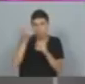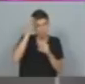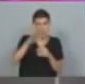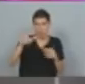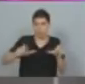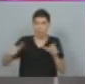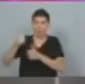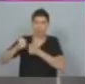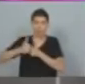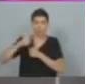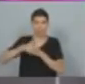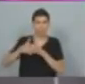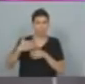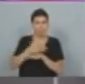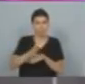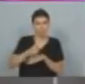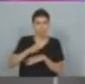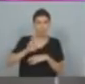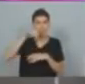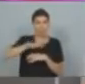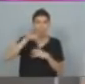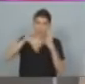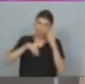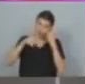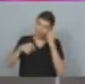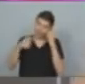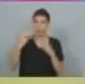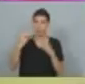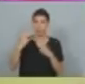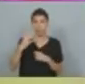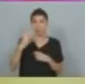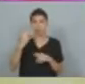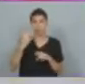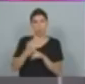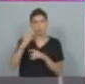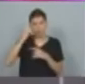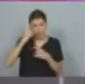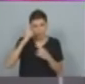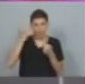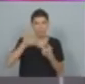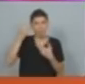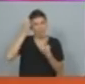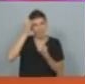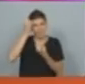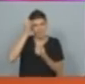participantes. Están en un camino de montaña, sí, dale. Vos estás totalmente neurótica porque te perdiste.